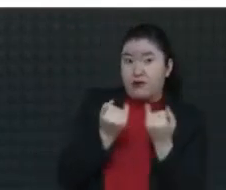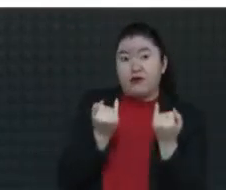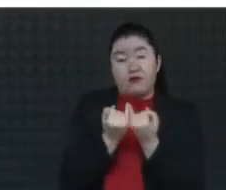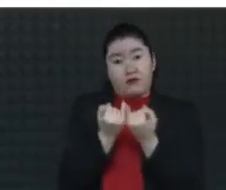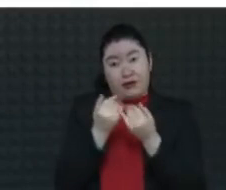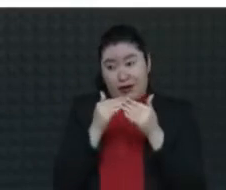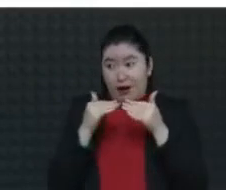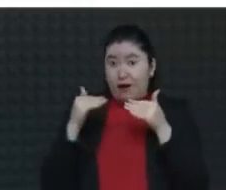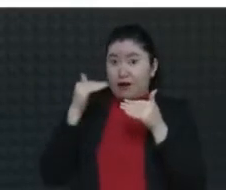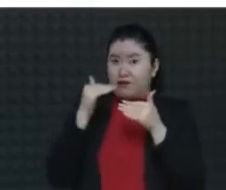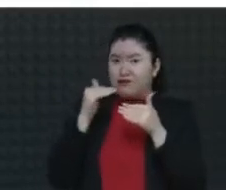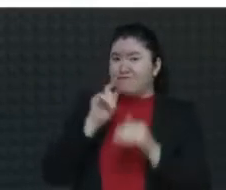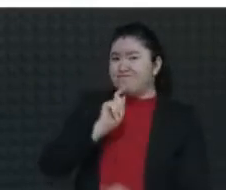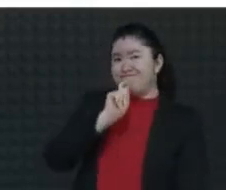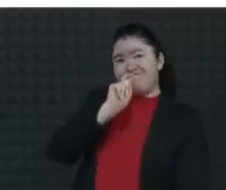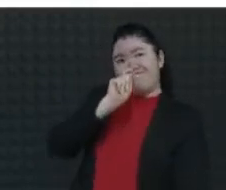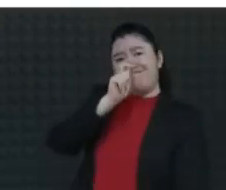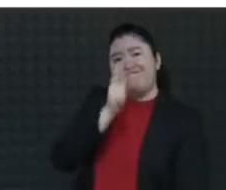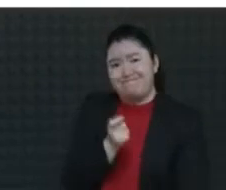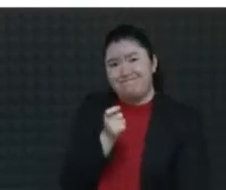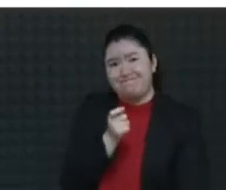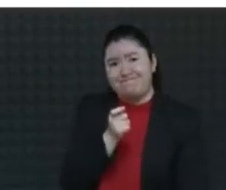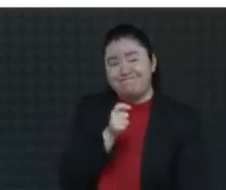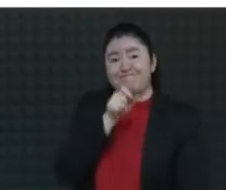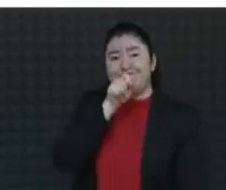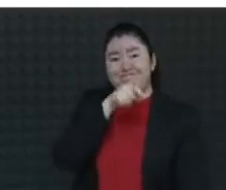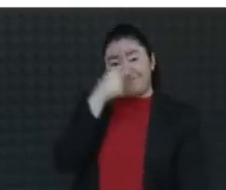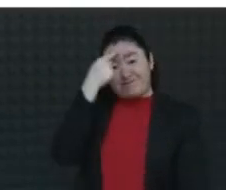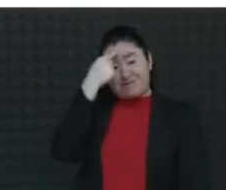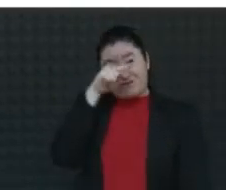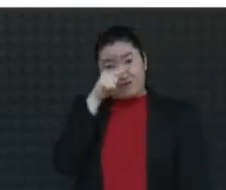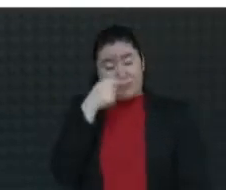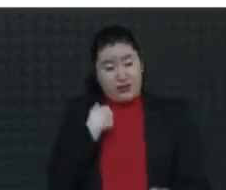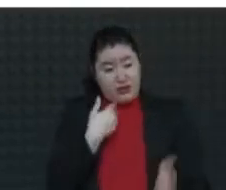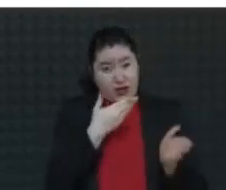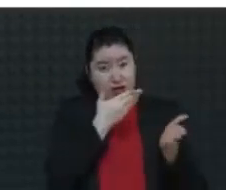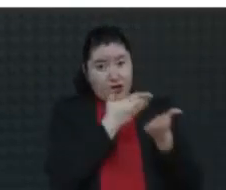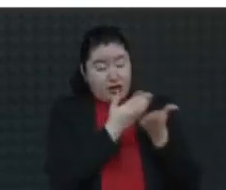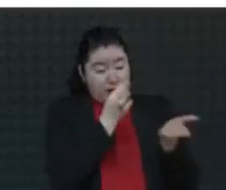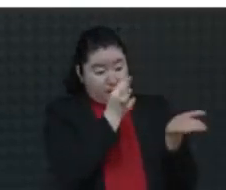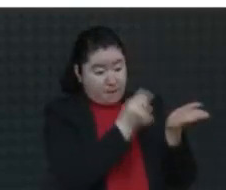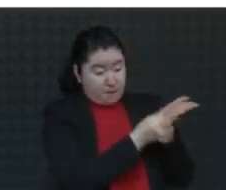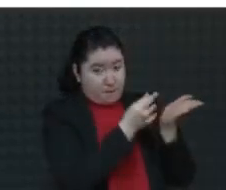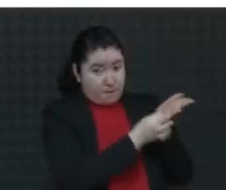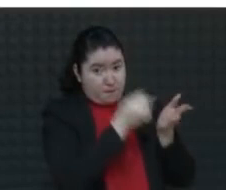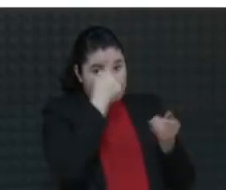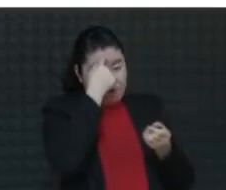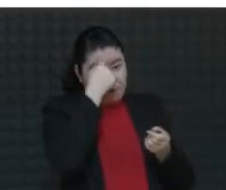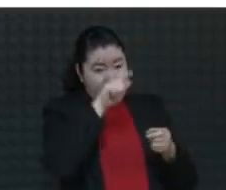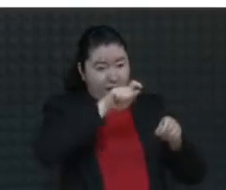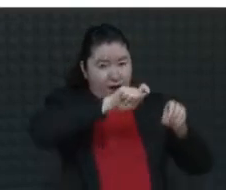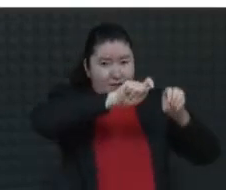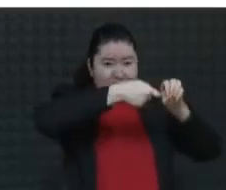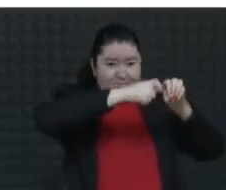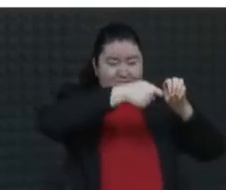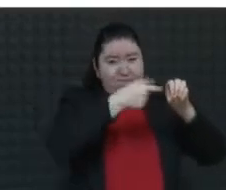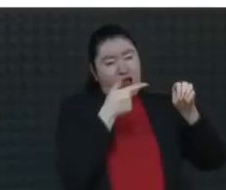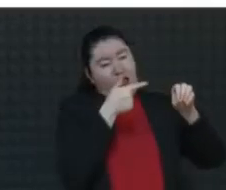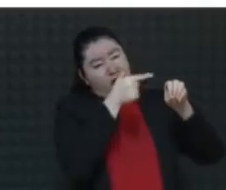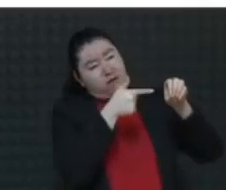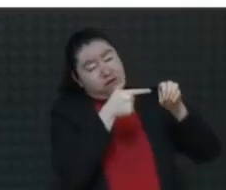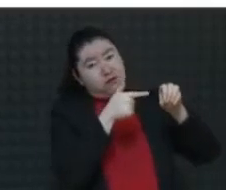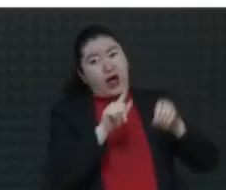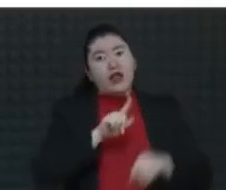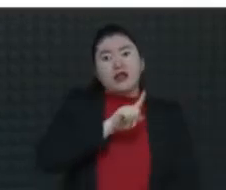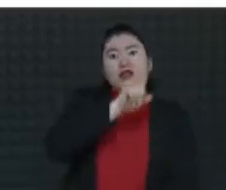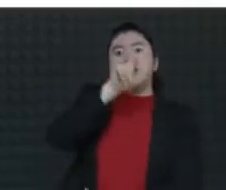patines. Esto indica que los orificios que se usaron para tener acceso a las vigas de acero para soldar los pernos se hicieron después de que se